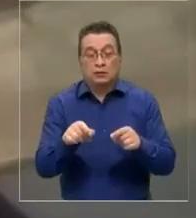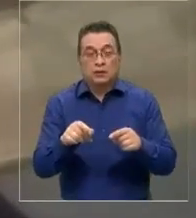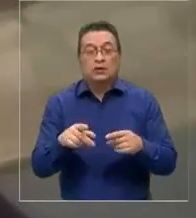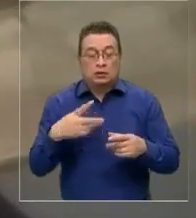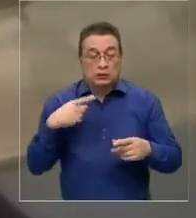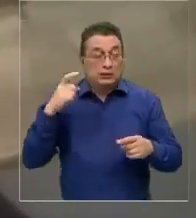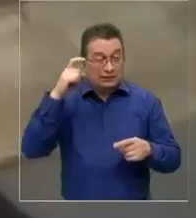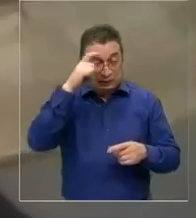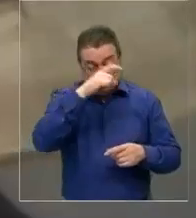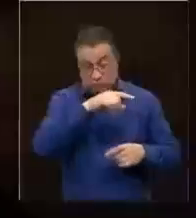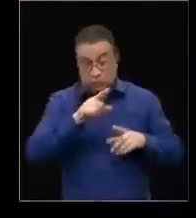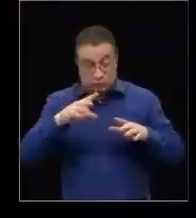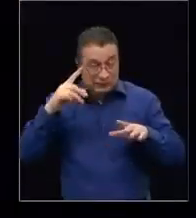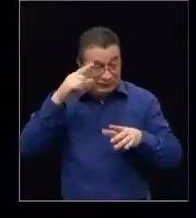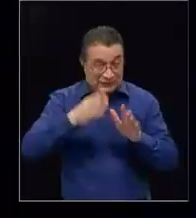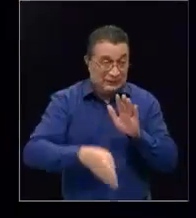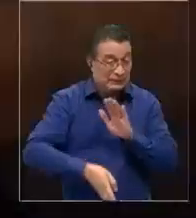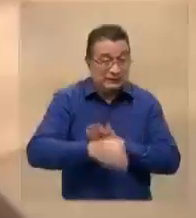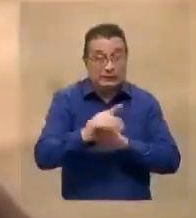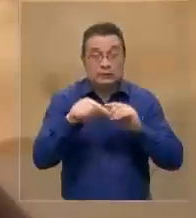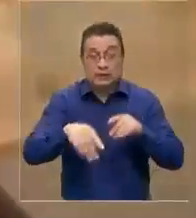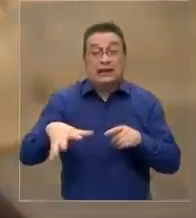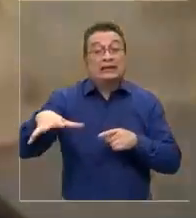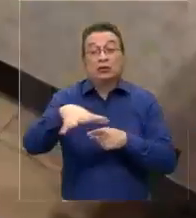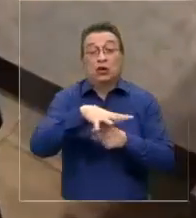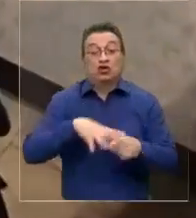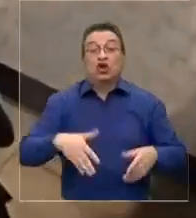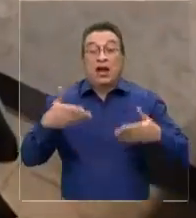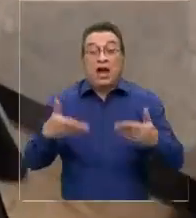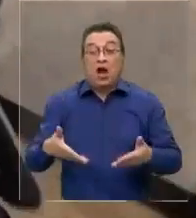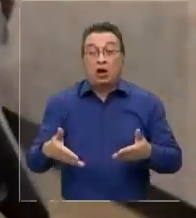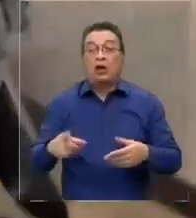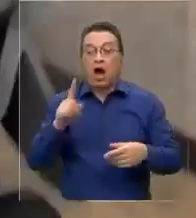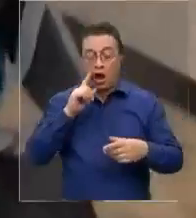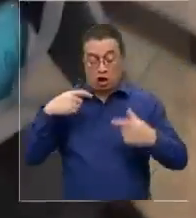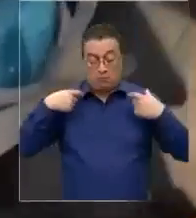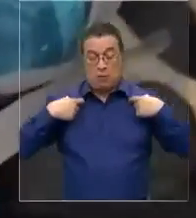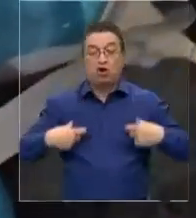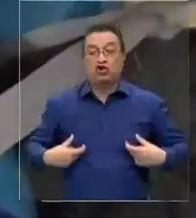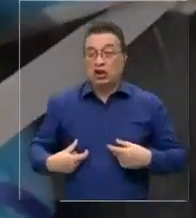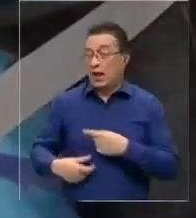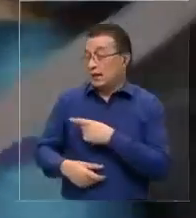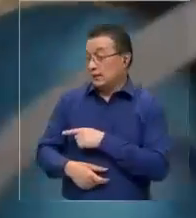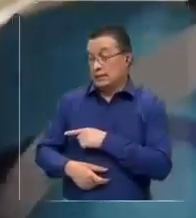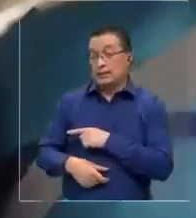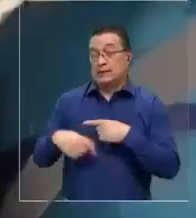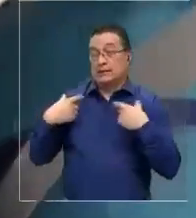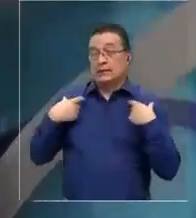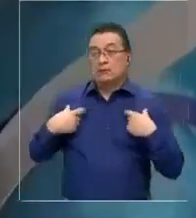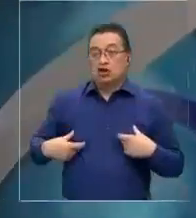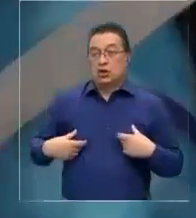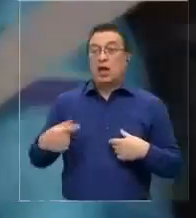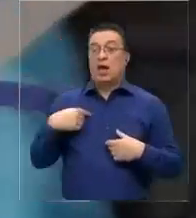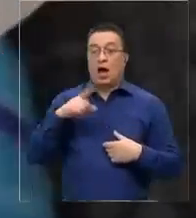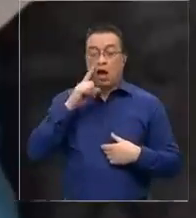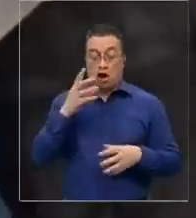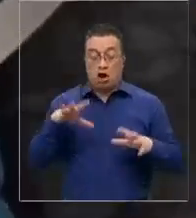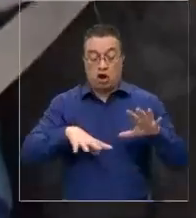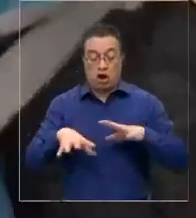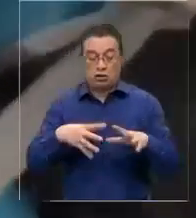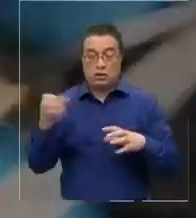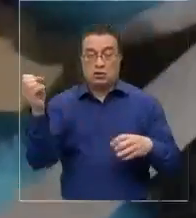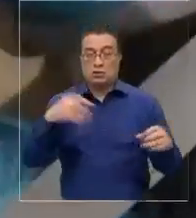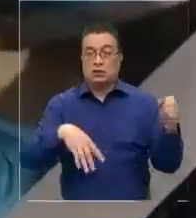maratónica en estos momentos, sobre todo la situación que se está pasando. Tenemos las mochilas, igual yo tengo mi mochila con